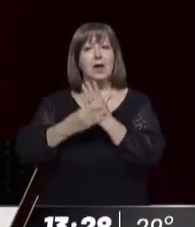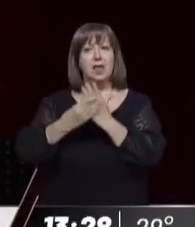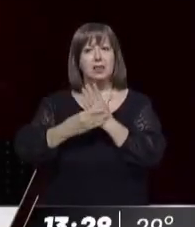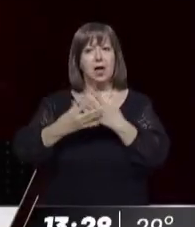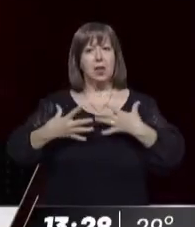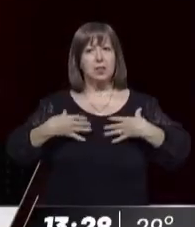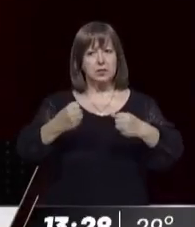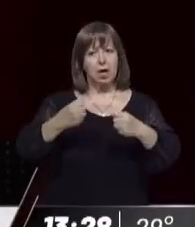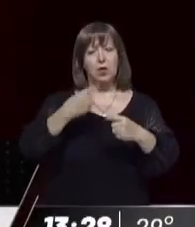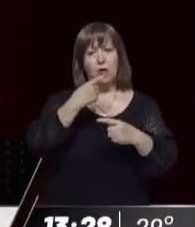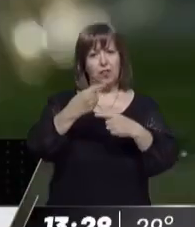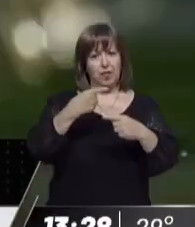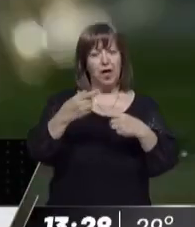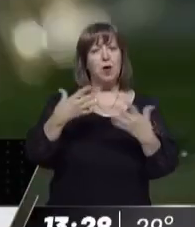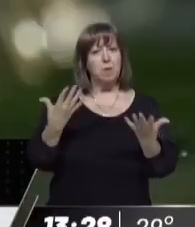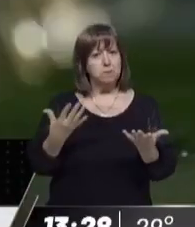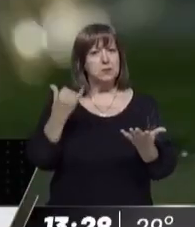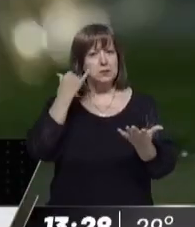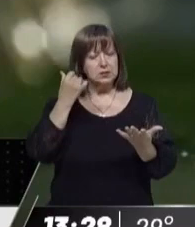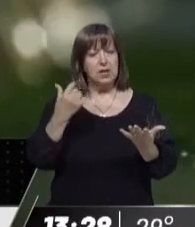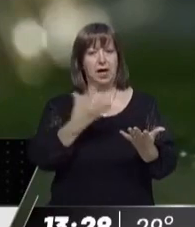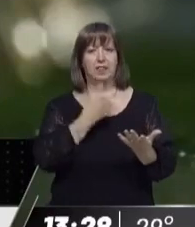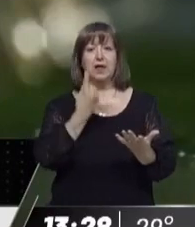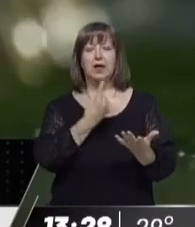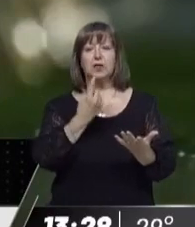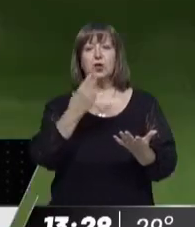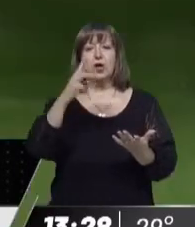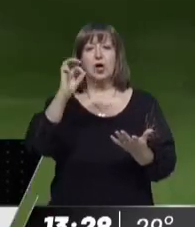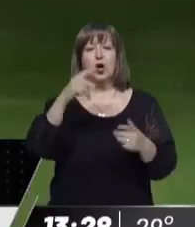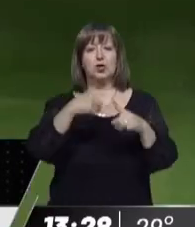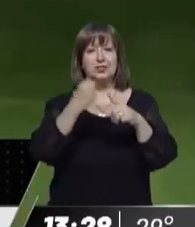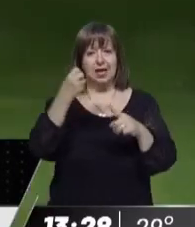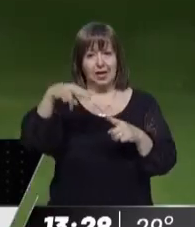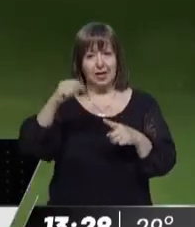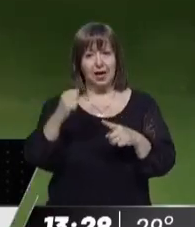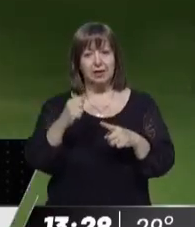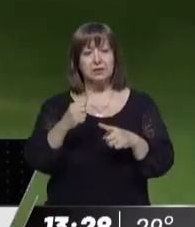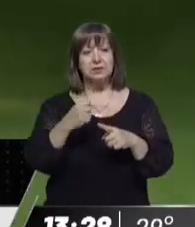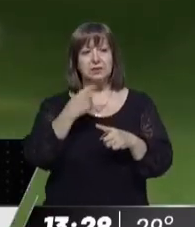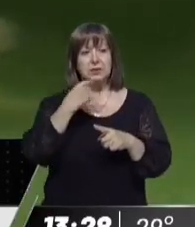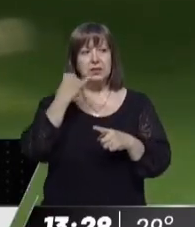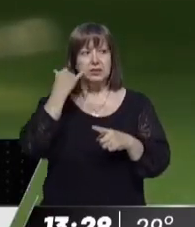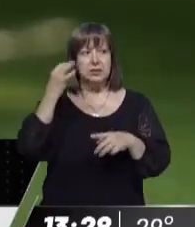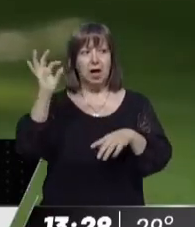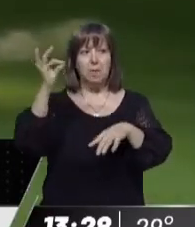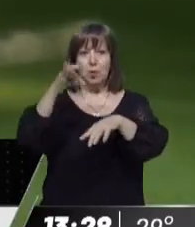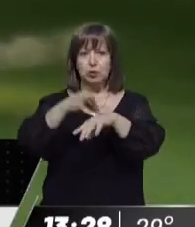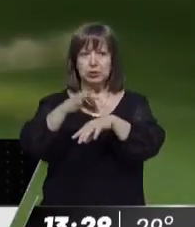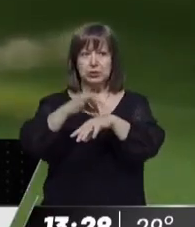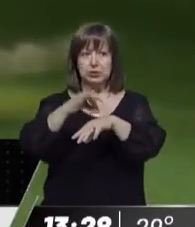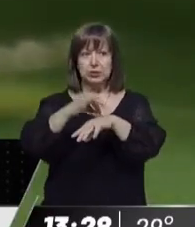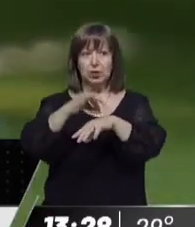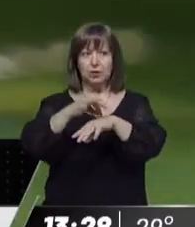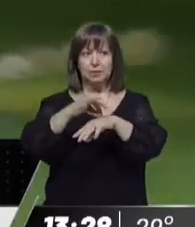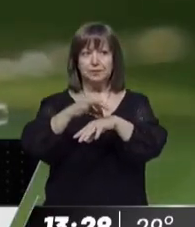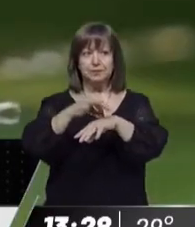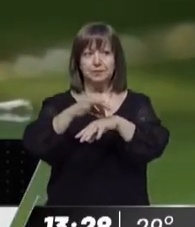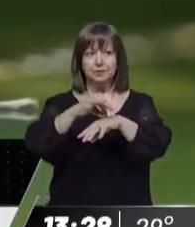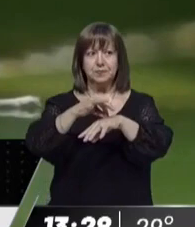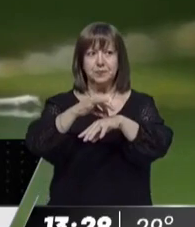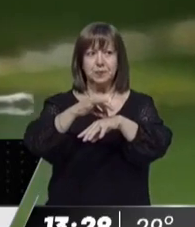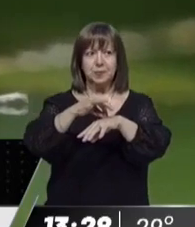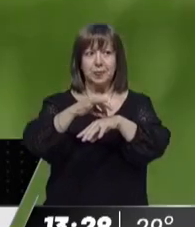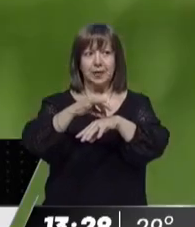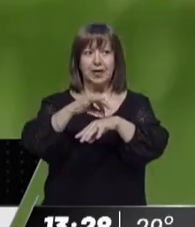de epidemiología de la provincia a través de su directora, Roxana Falaschi, quien dio algunos consejos y recomendaciones, pero también